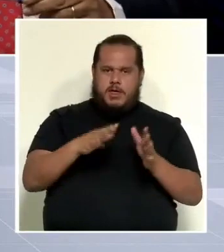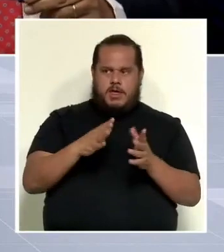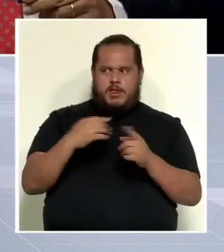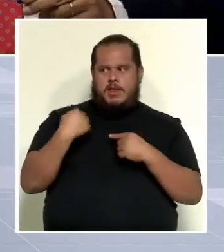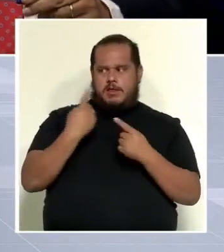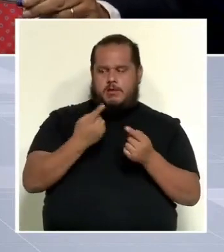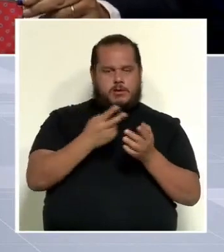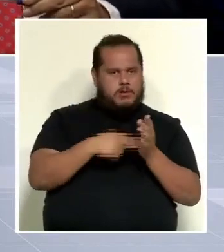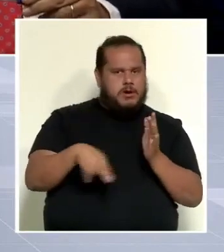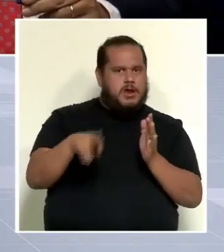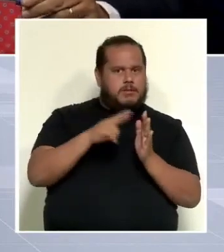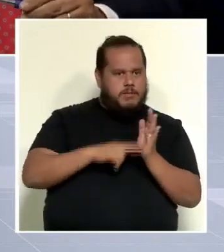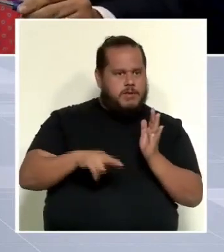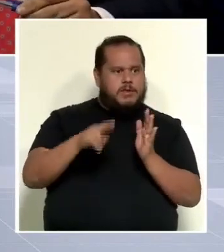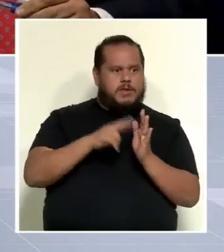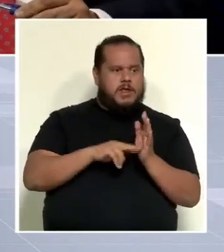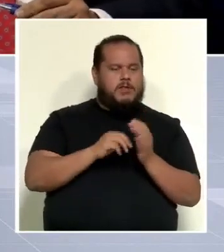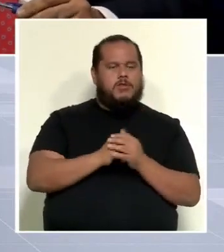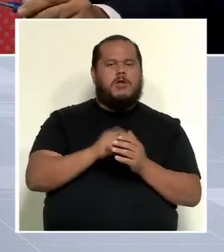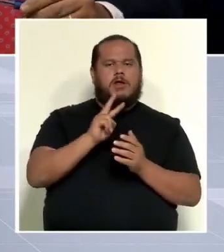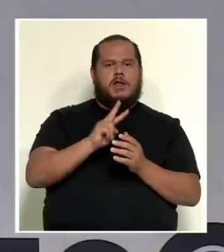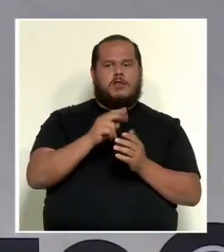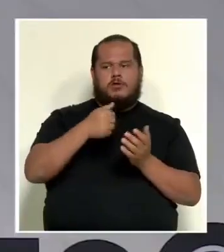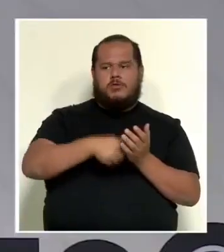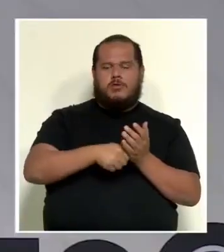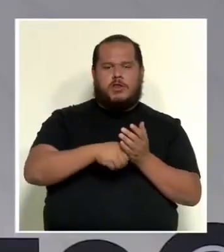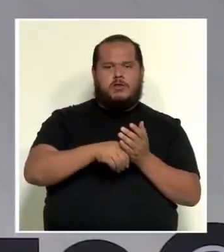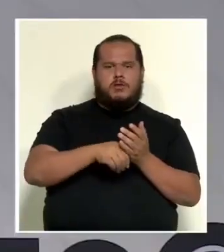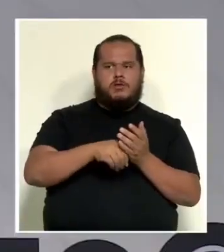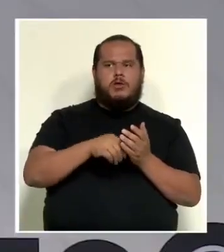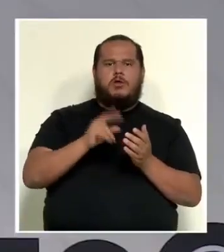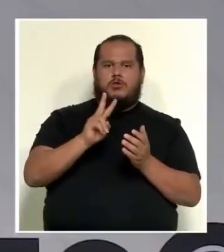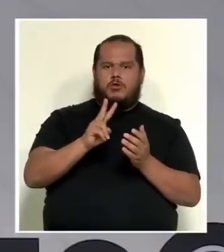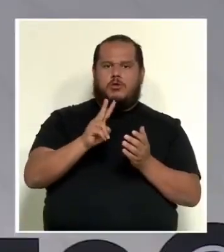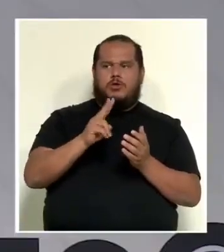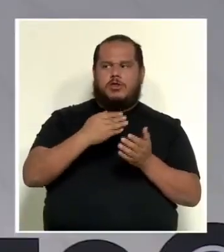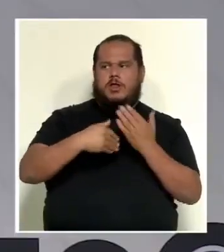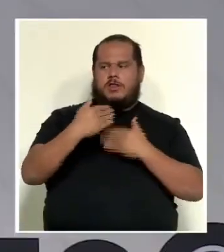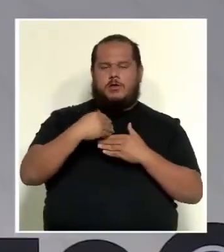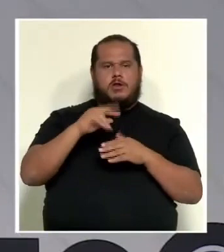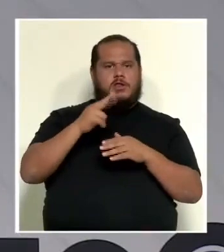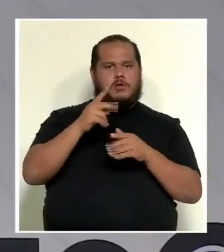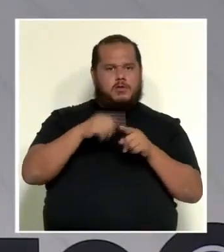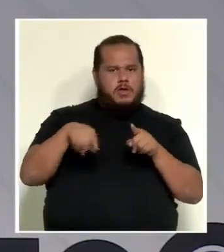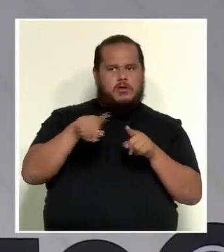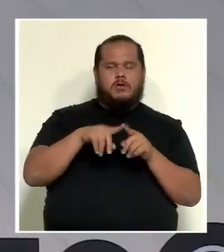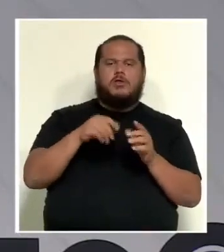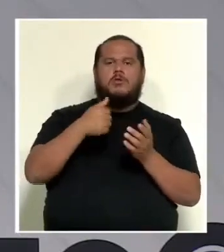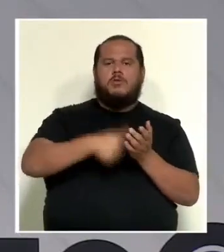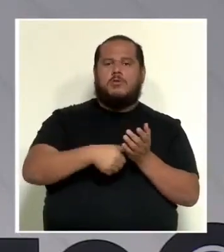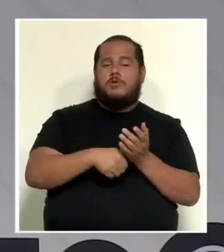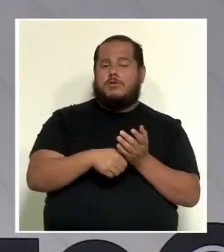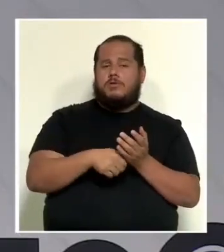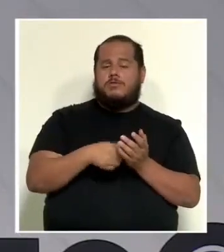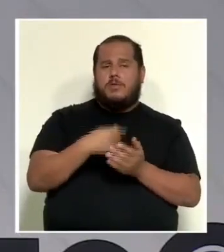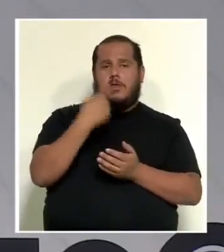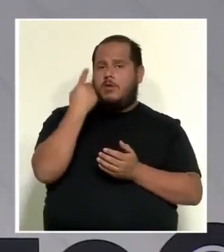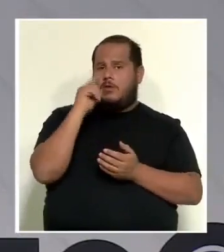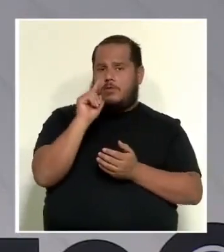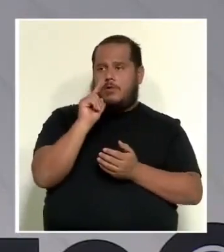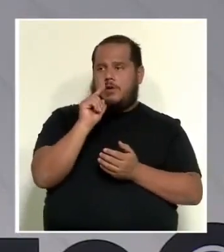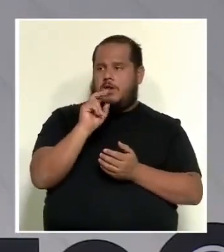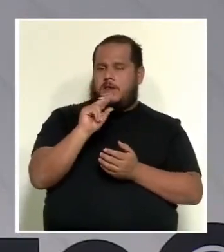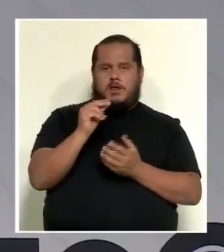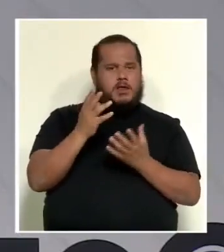venido repitiendo en las dos anteriores segundas rondas, que es un voto literalmente por el que